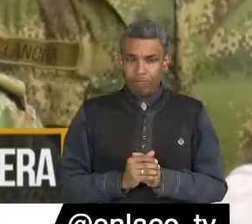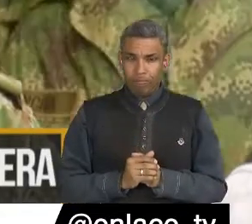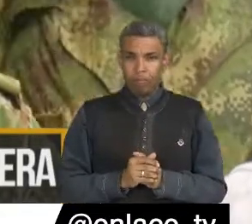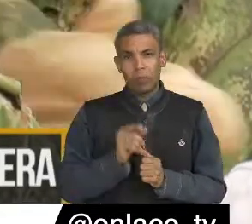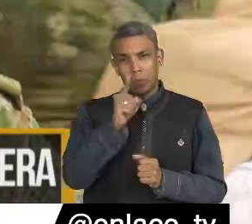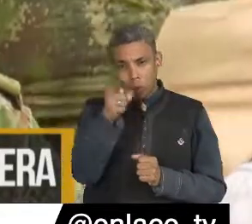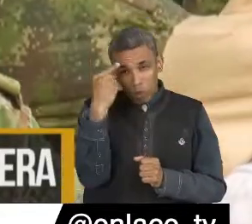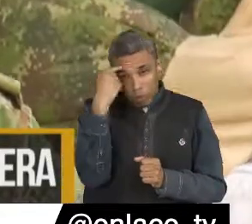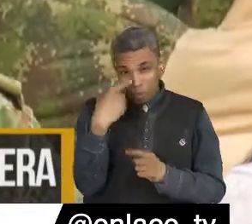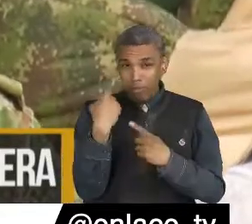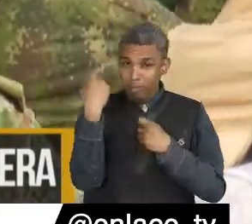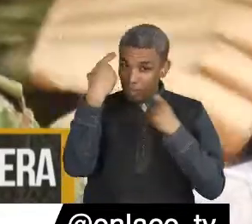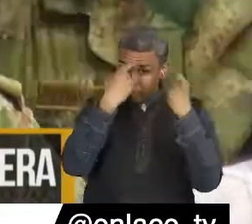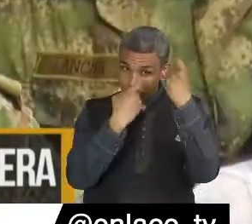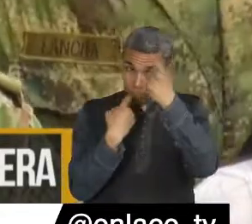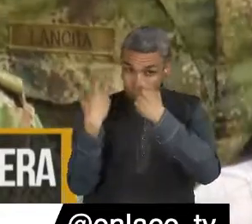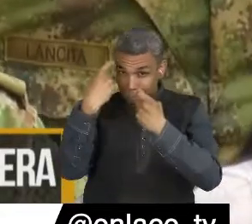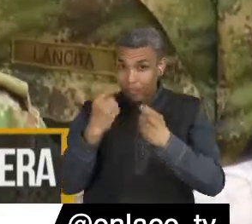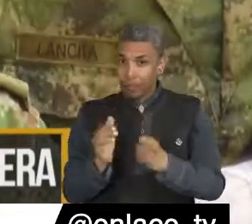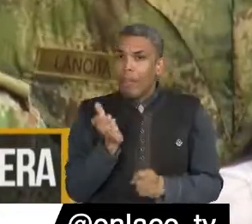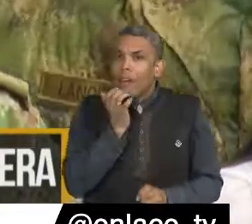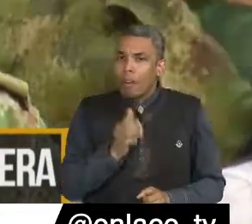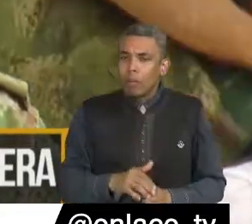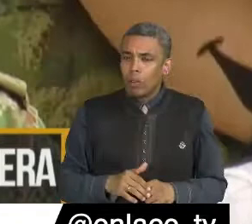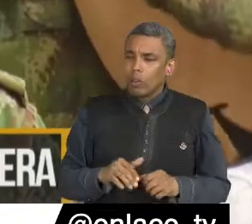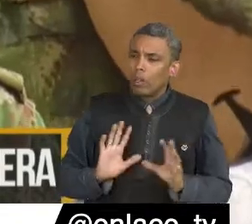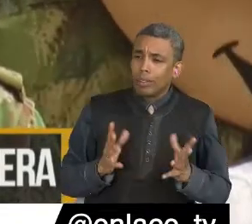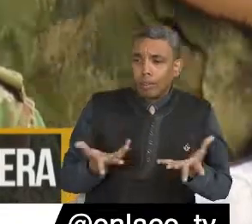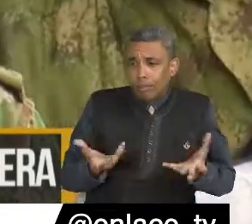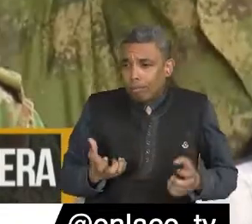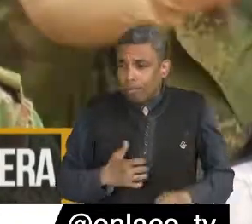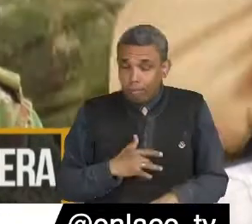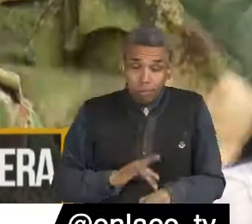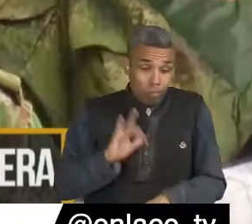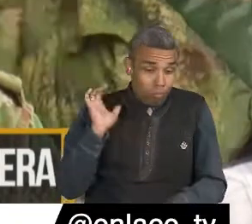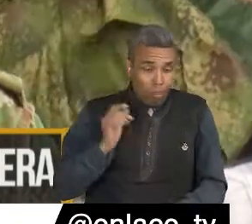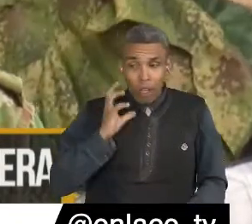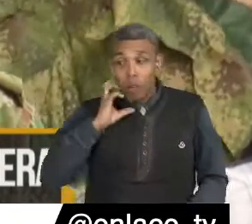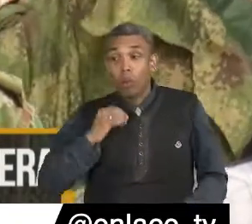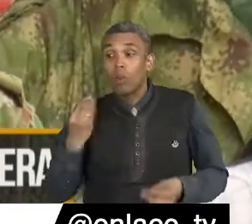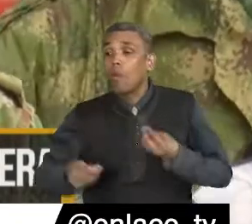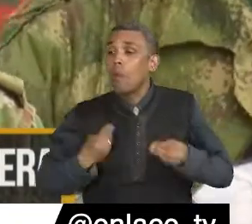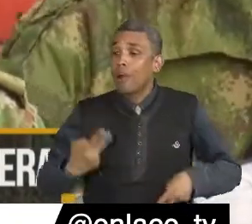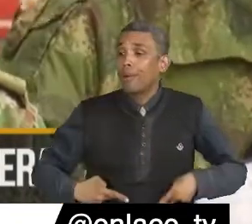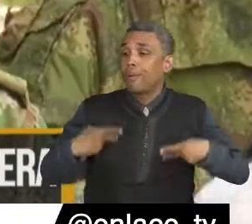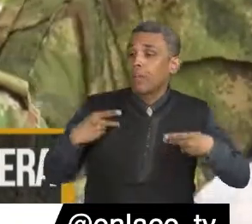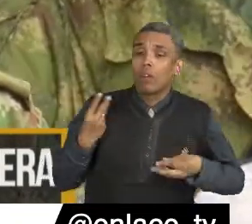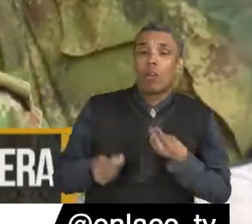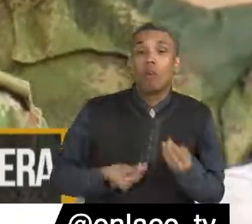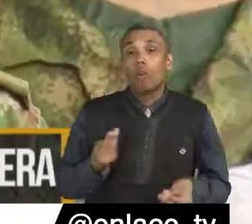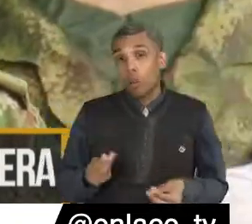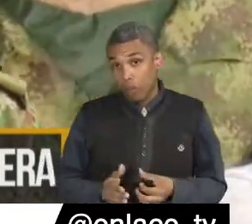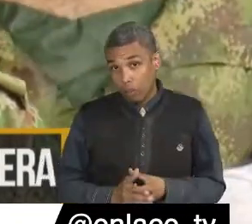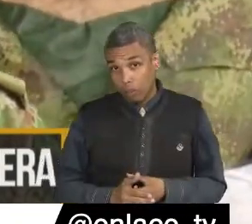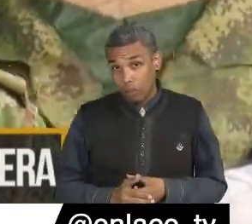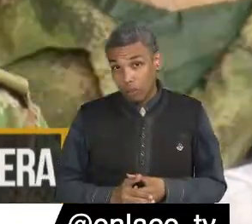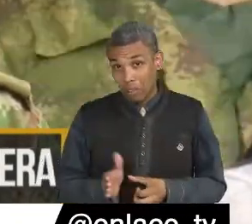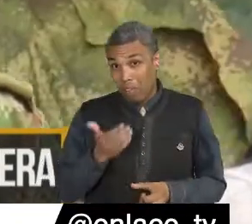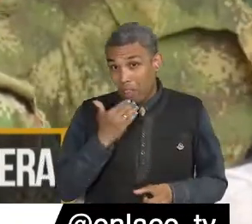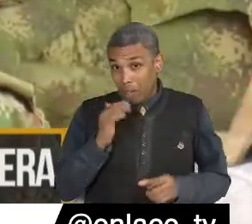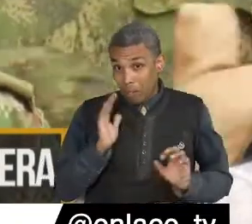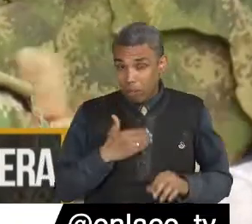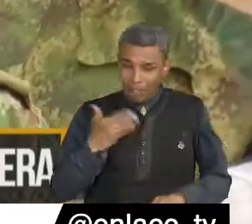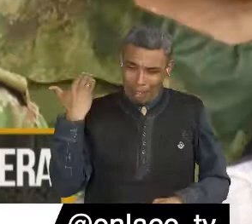favor, piensen en su futuro, piensen en su familia. No se dejen llevar por una situación de momento, ya que pues